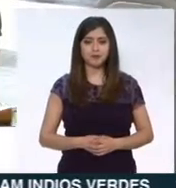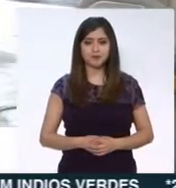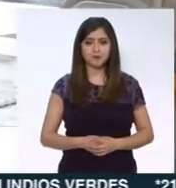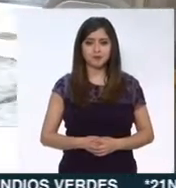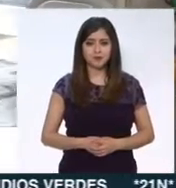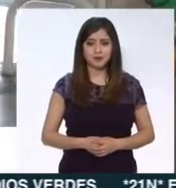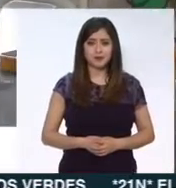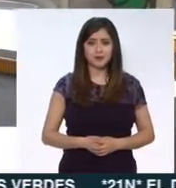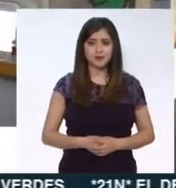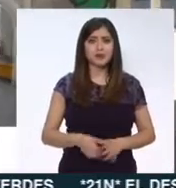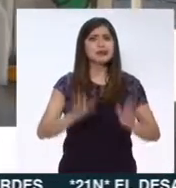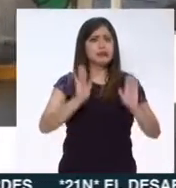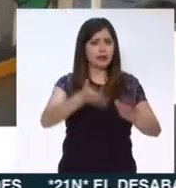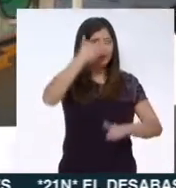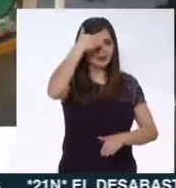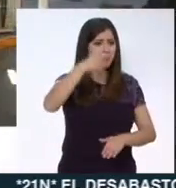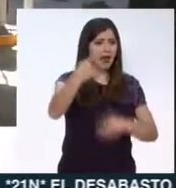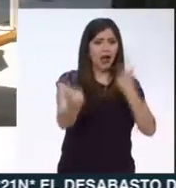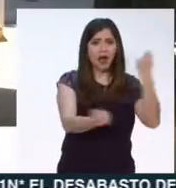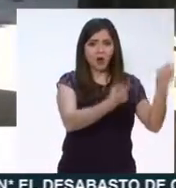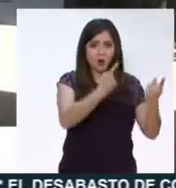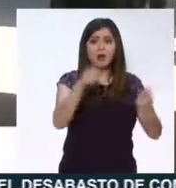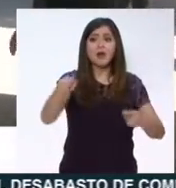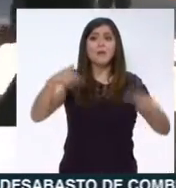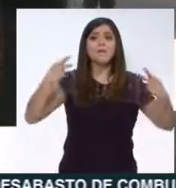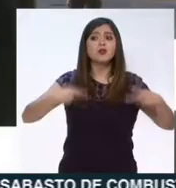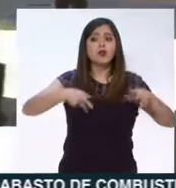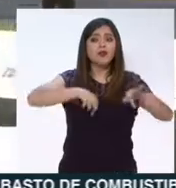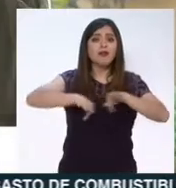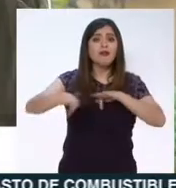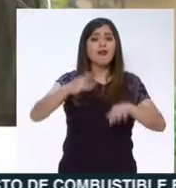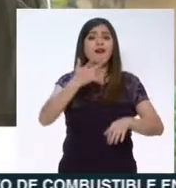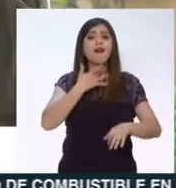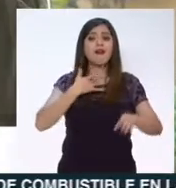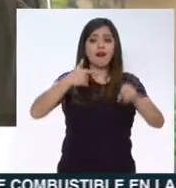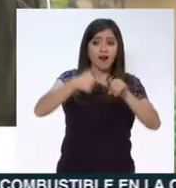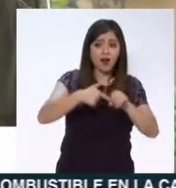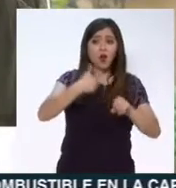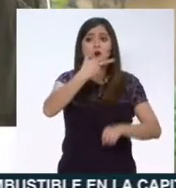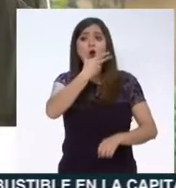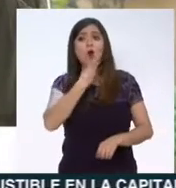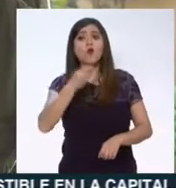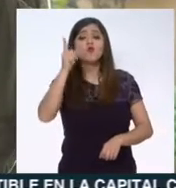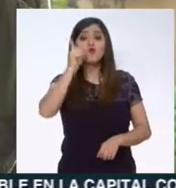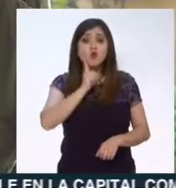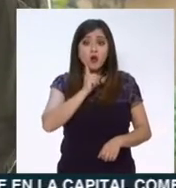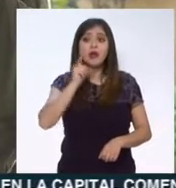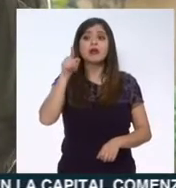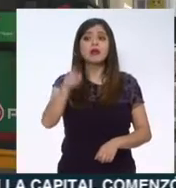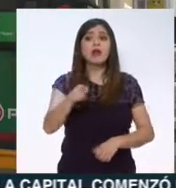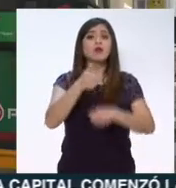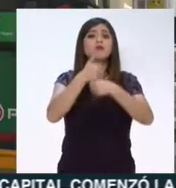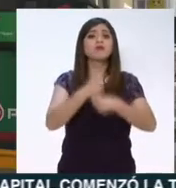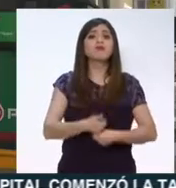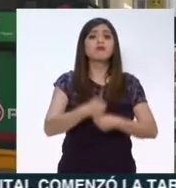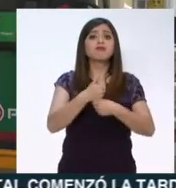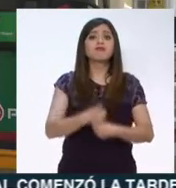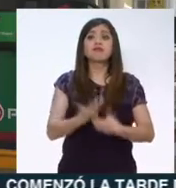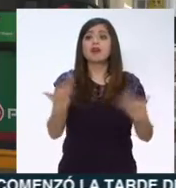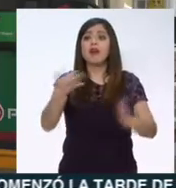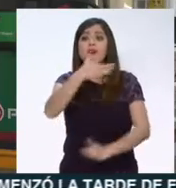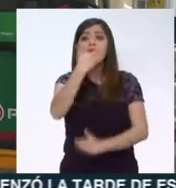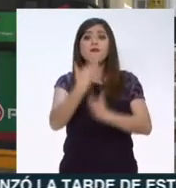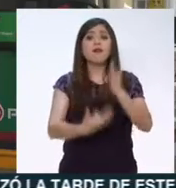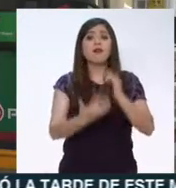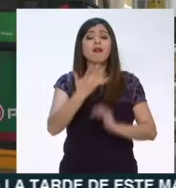Esta es la otra cara de la moneda. Los despachadores de las gasolineras, hombres y mujeres que también están padeciendo a causa del